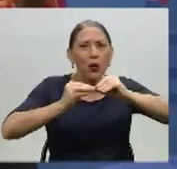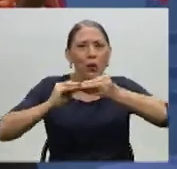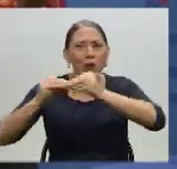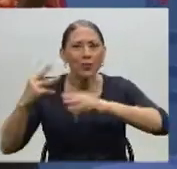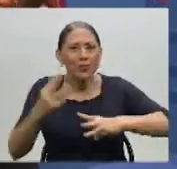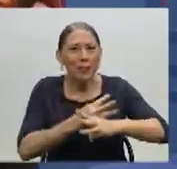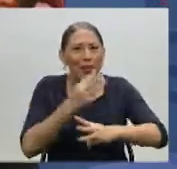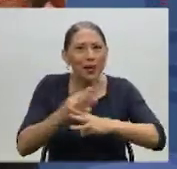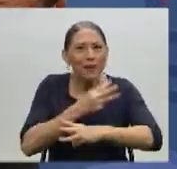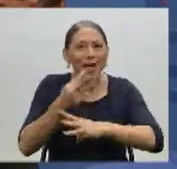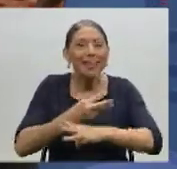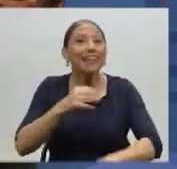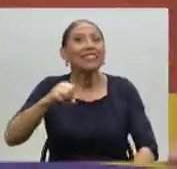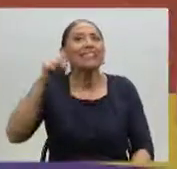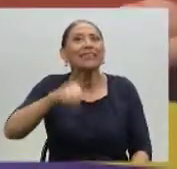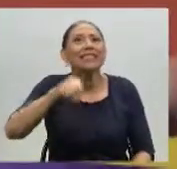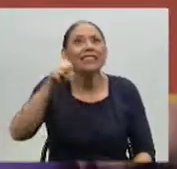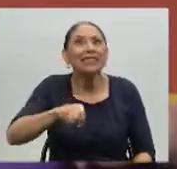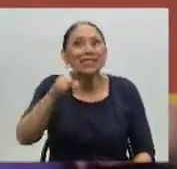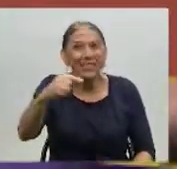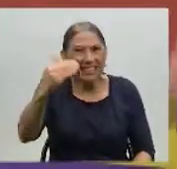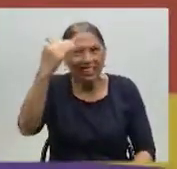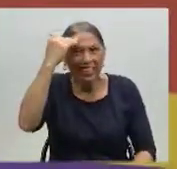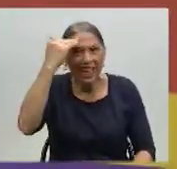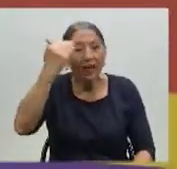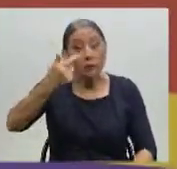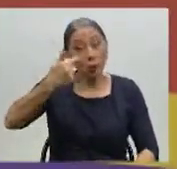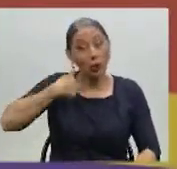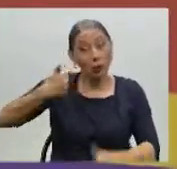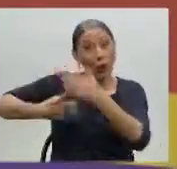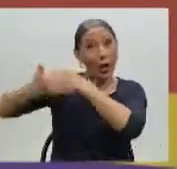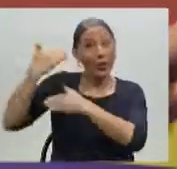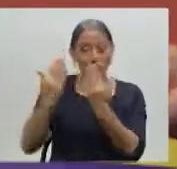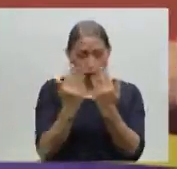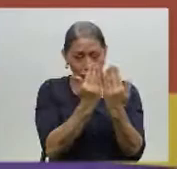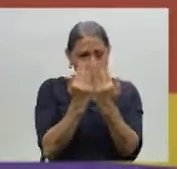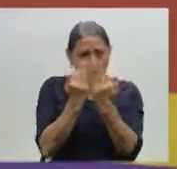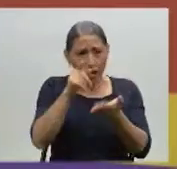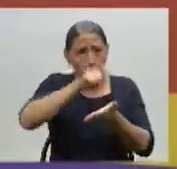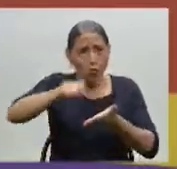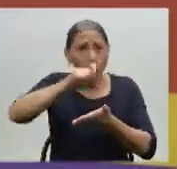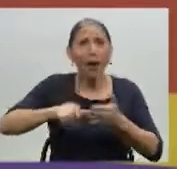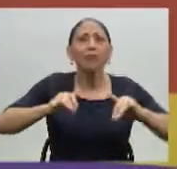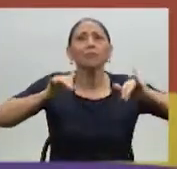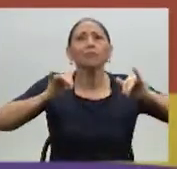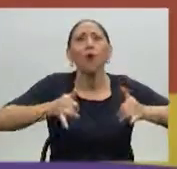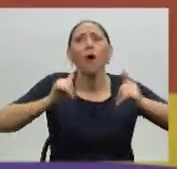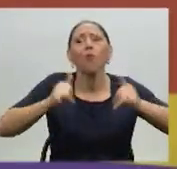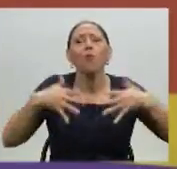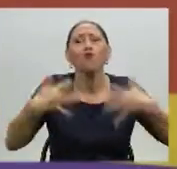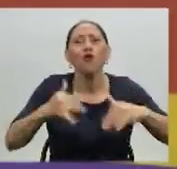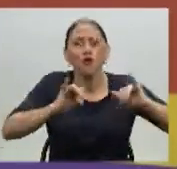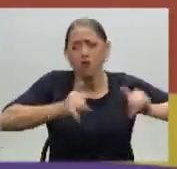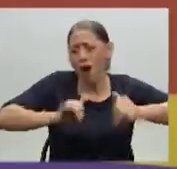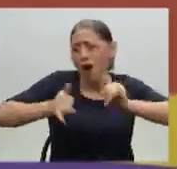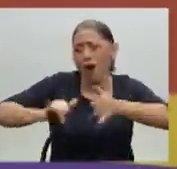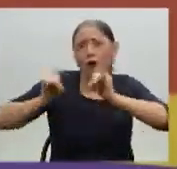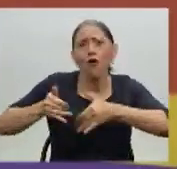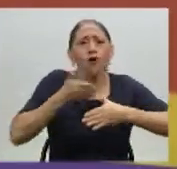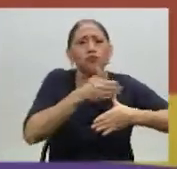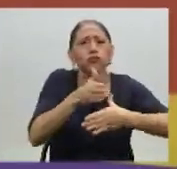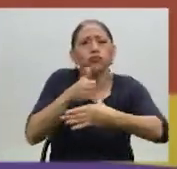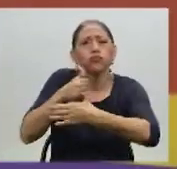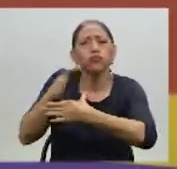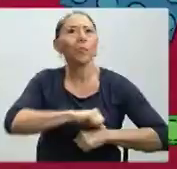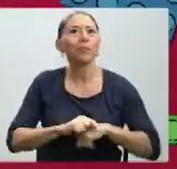y matemáticas. ¡Qué chiva! ¡Ay, sí! ¿Saben una cosa? ¿Sí? Cuando yo estaba en la escuela, jugábamos mucho porque teníamos muchos juegos y